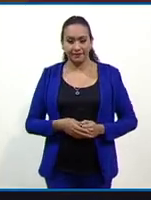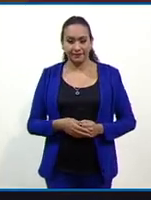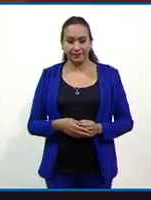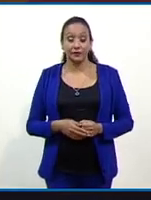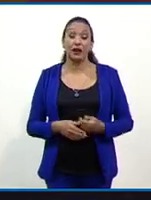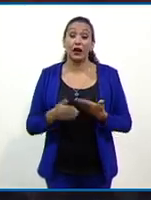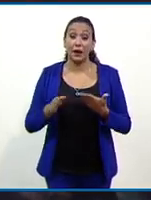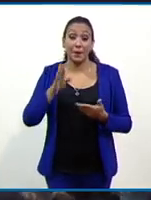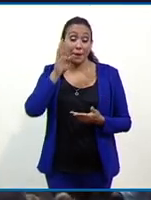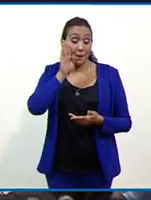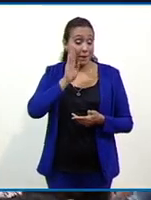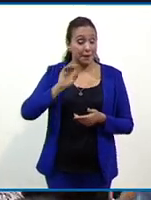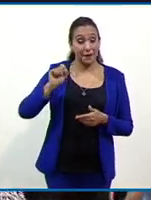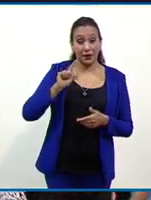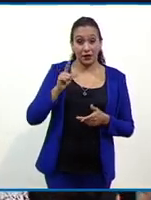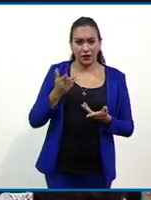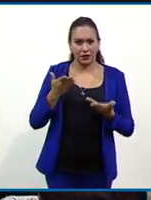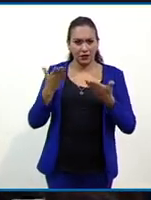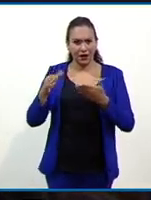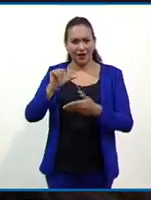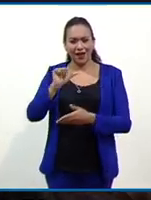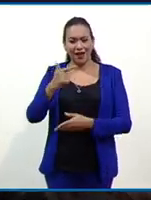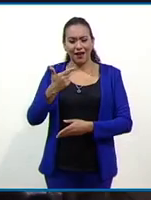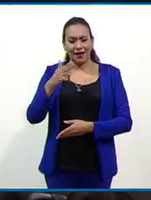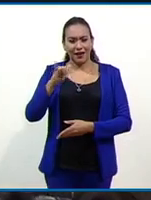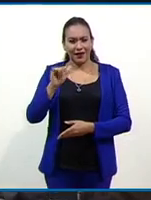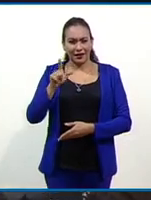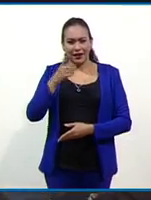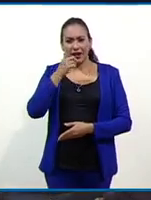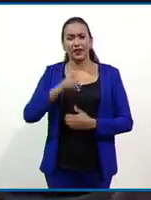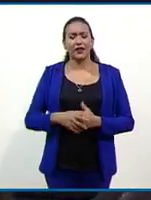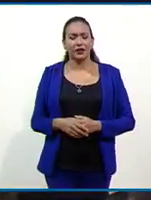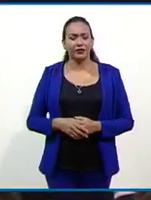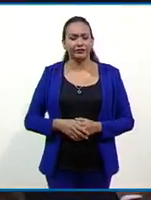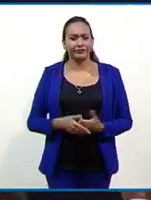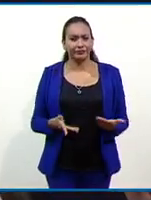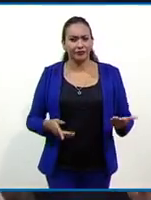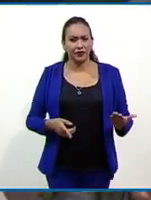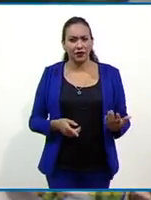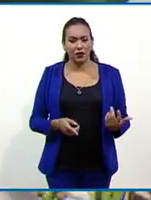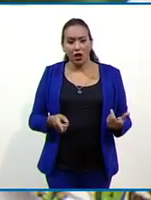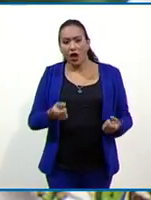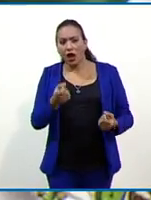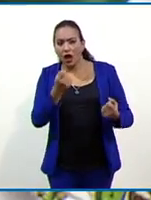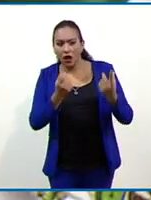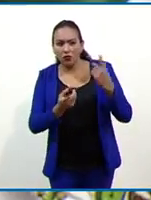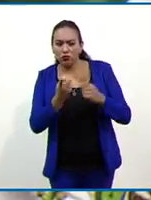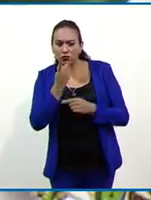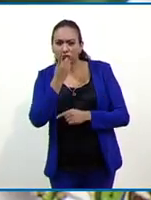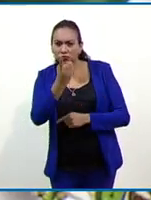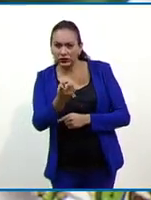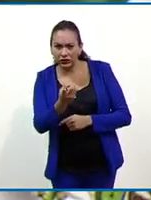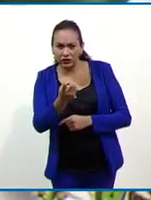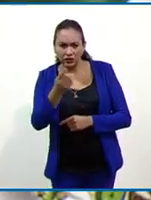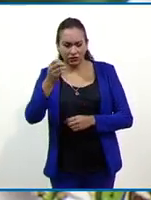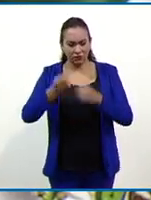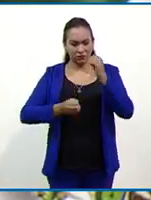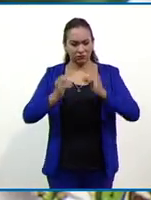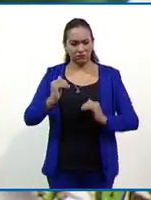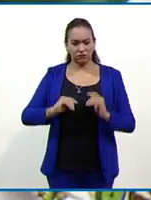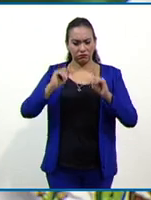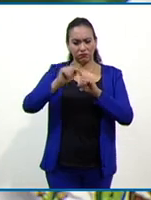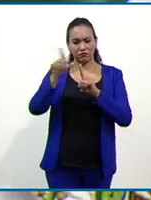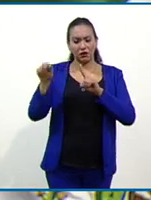país. En este marco rechazó que la Suprema Corte no haya hecho nada por el país y que sus integrantes sean servidores